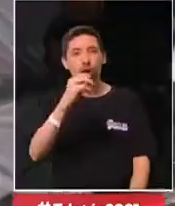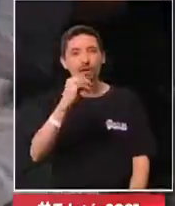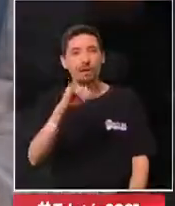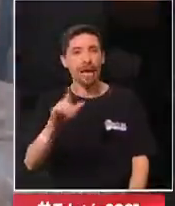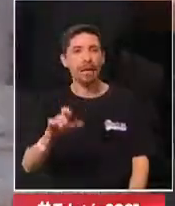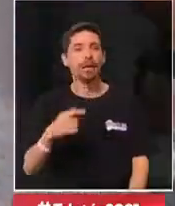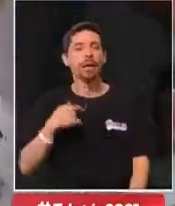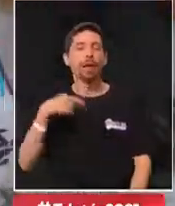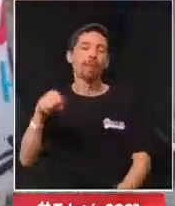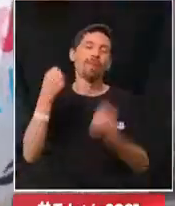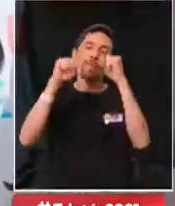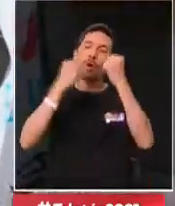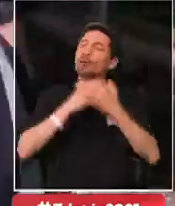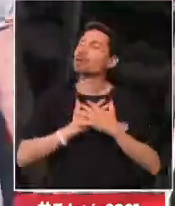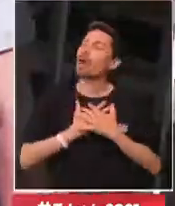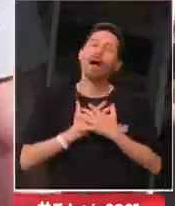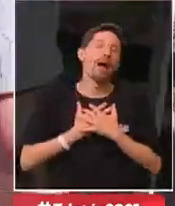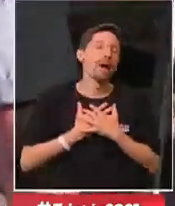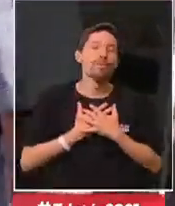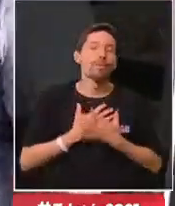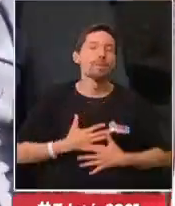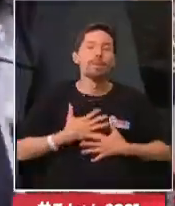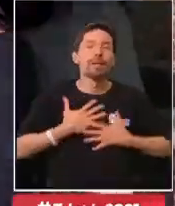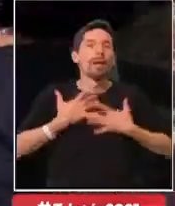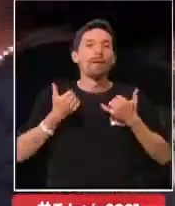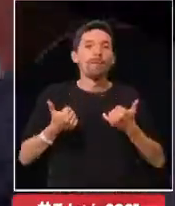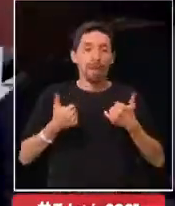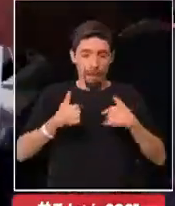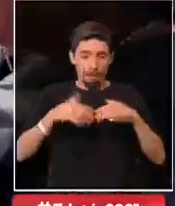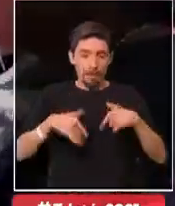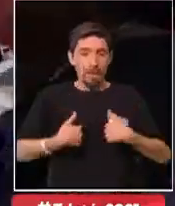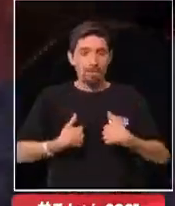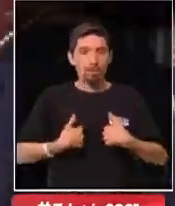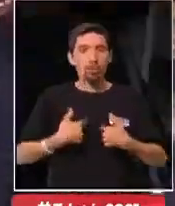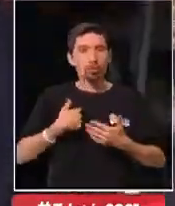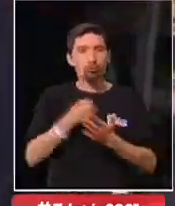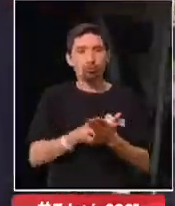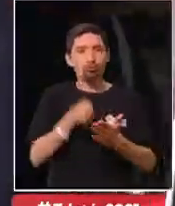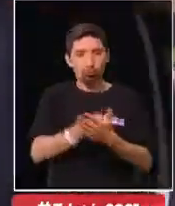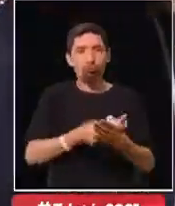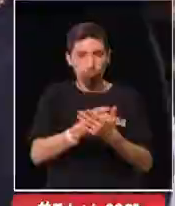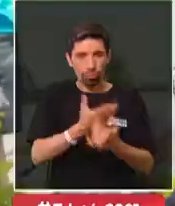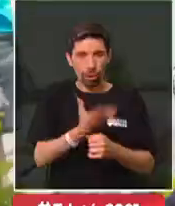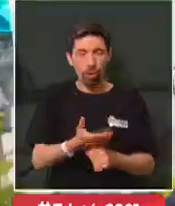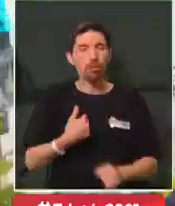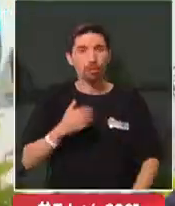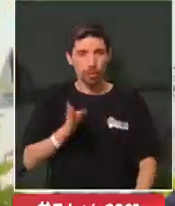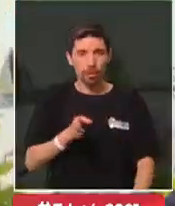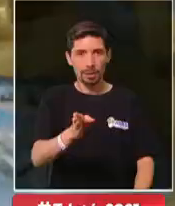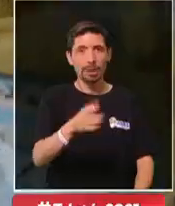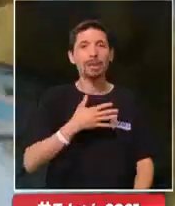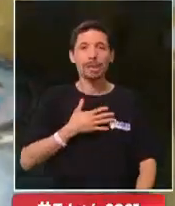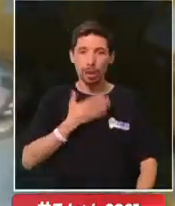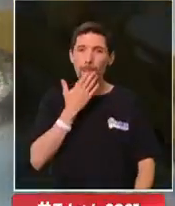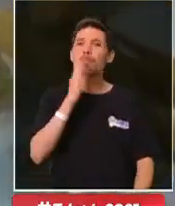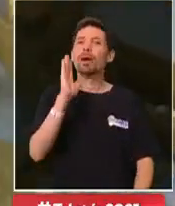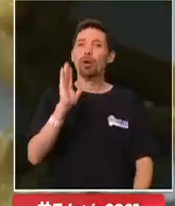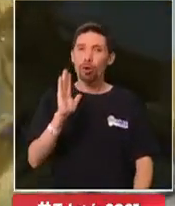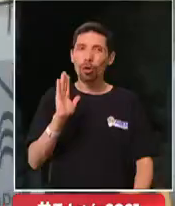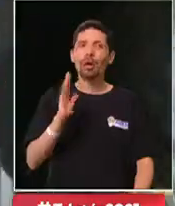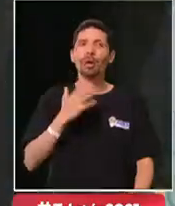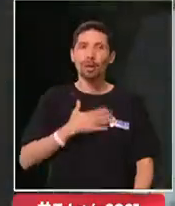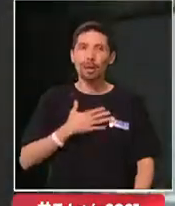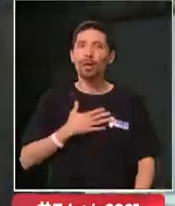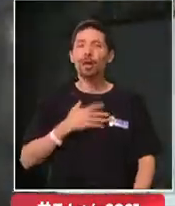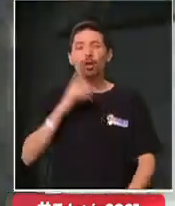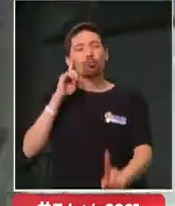Que amo, es el deporte que me hace sentir bien conmigo misma. Voy a luchar, voy a seguir, quiero mejorar, poder llegar